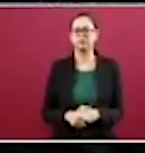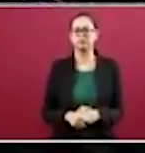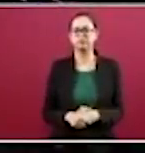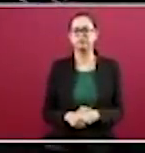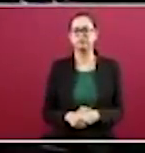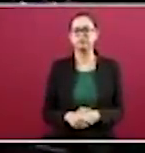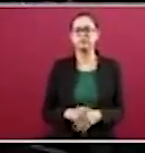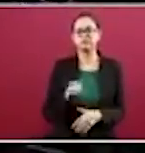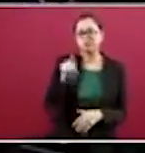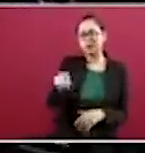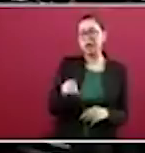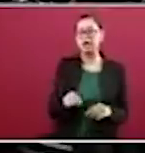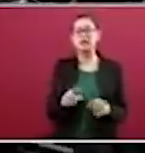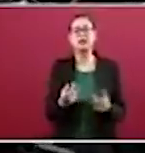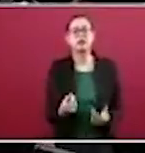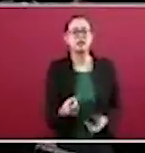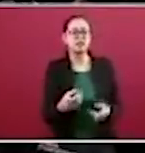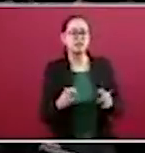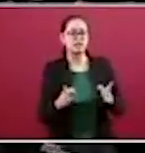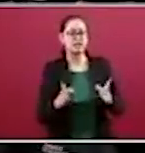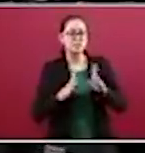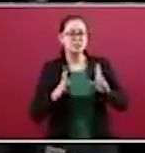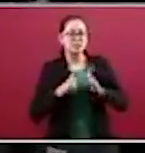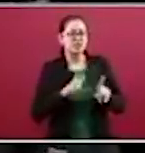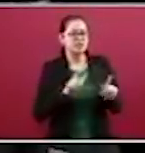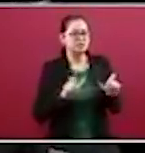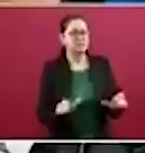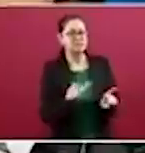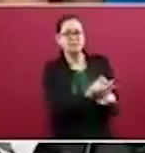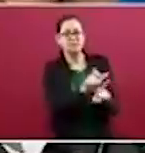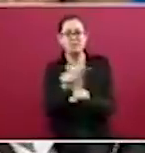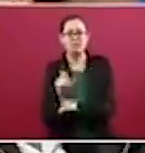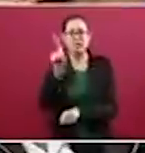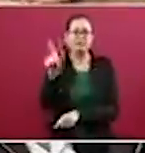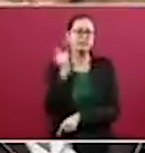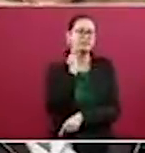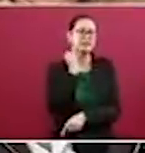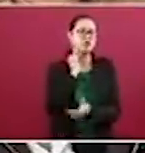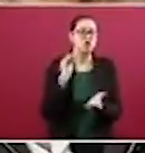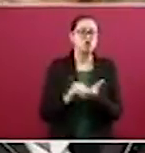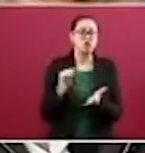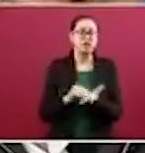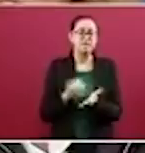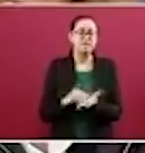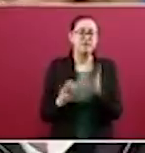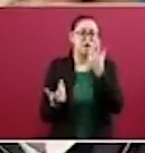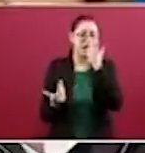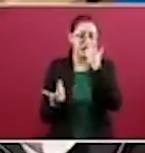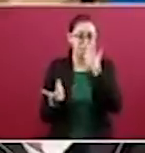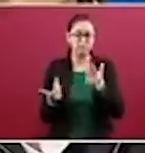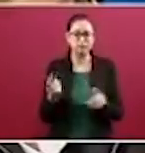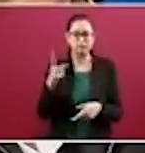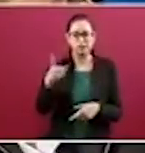sobre el asunto de la Guardia Nacional y las audiencias que se siguen llevando en el Senado de la República. Ayer el presidente de la